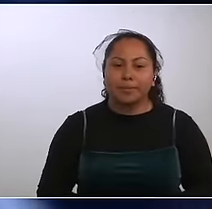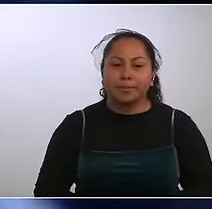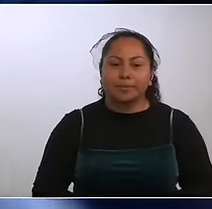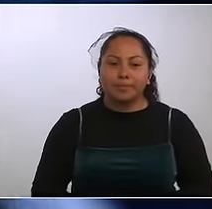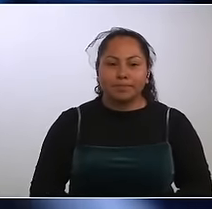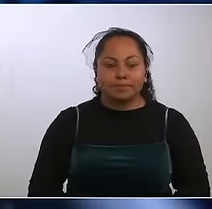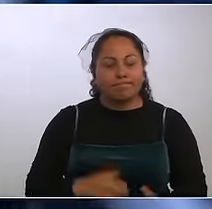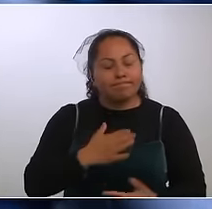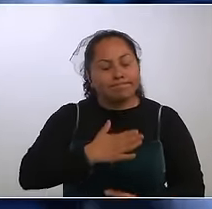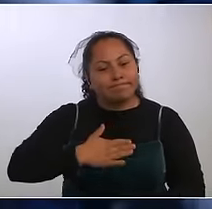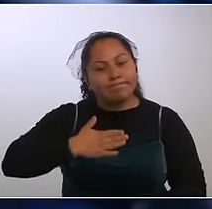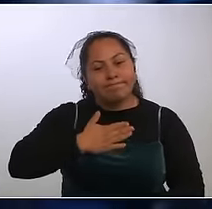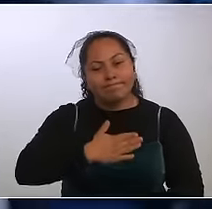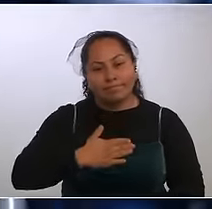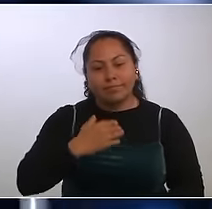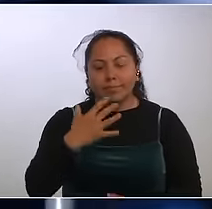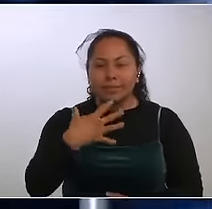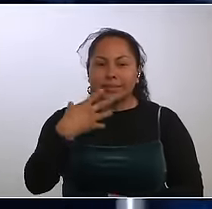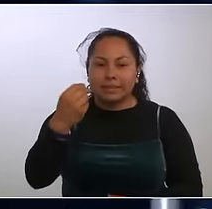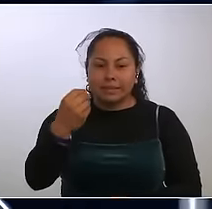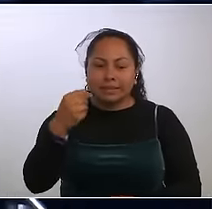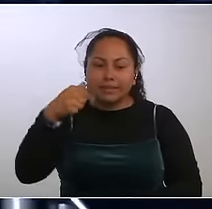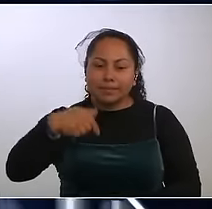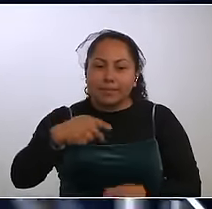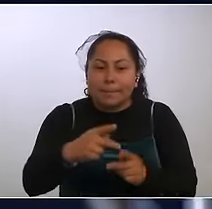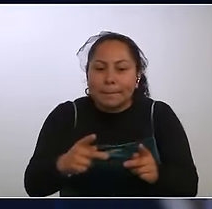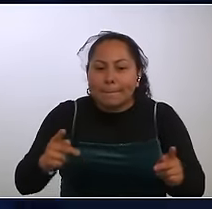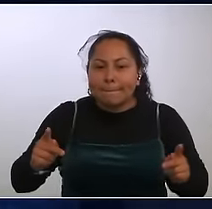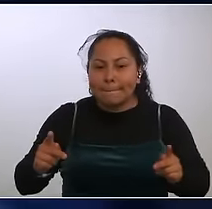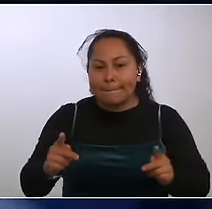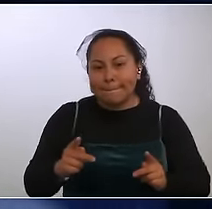favor, que salgamos de este lugar porque tenemos que ya